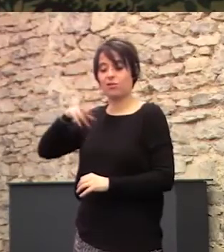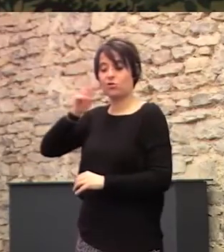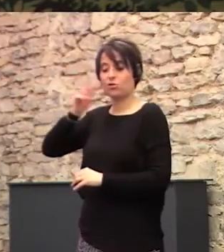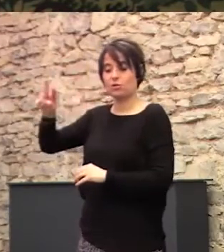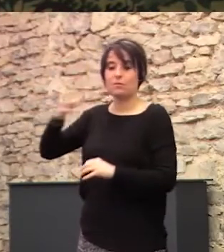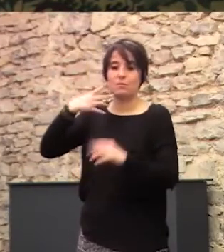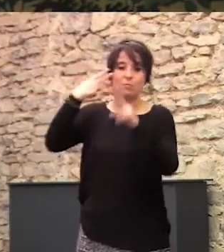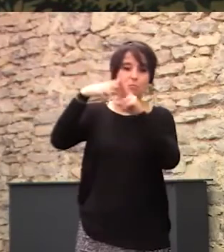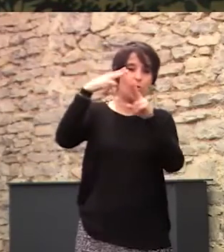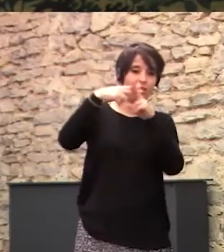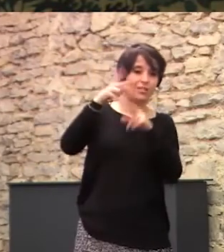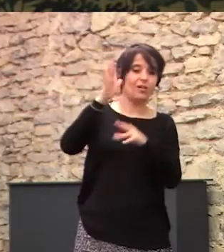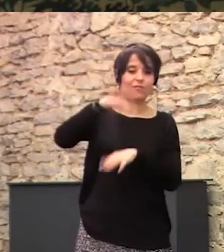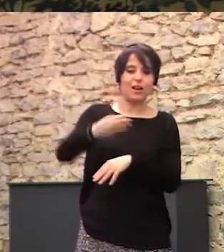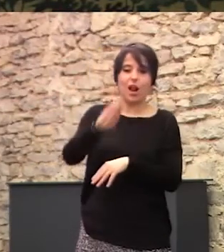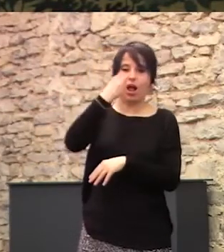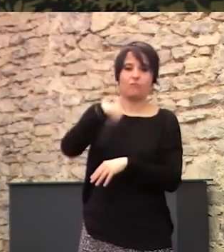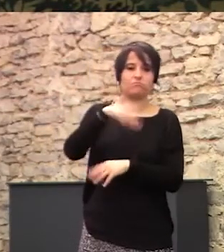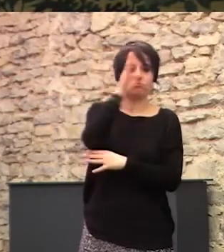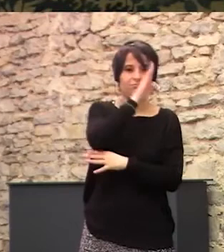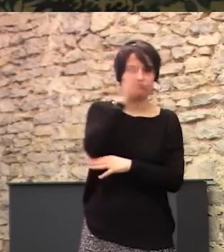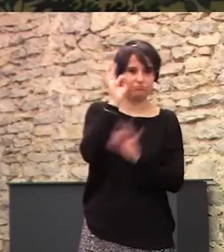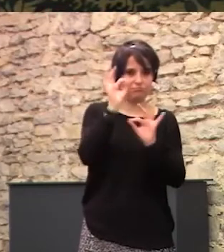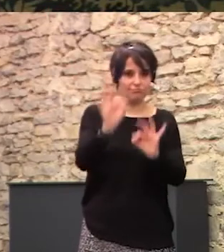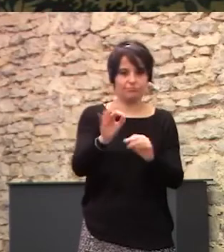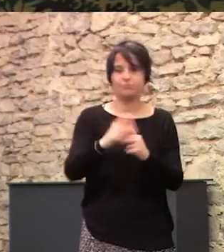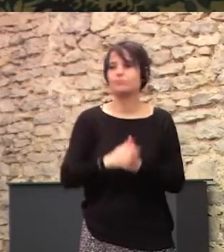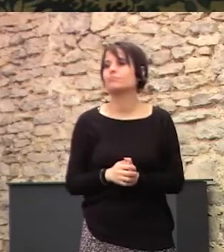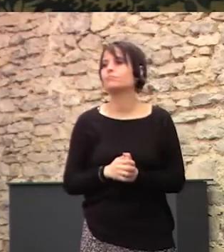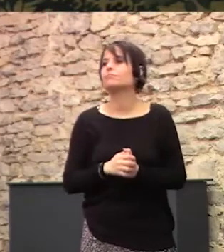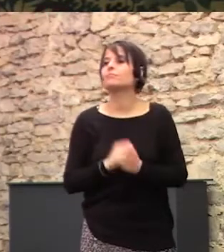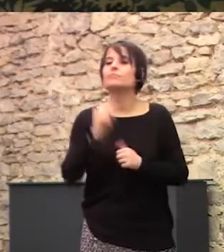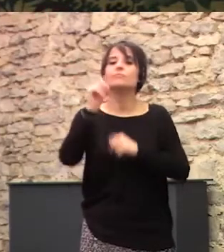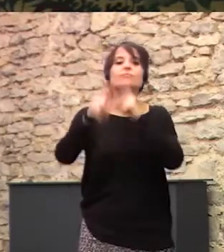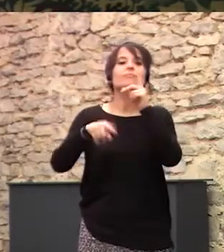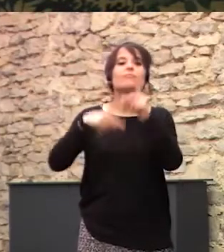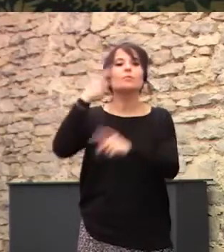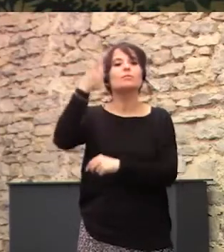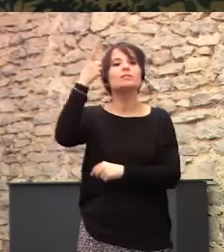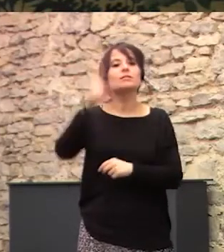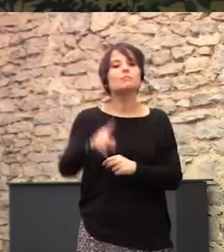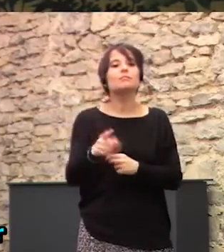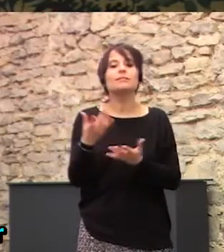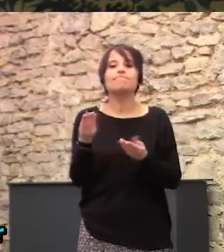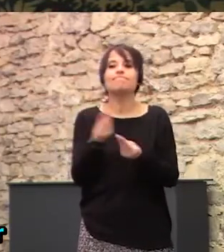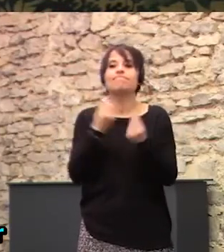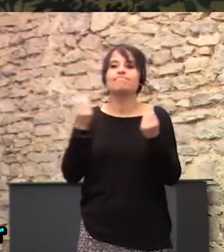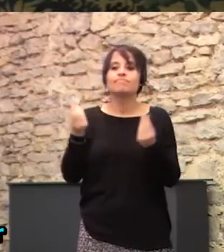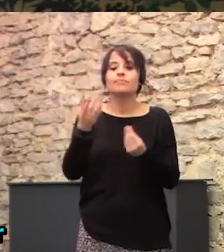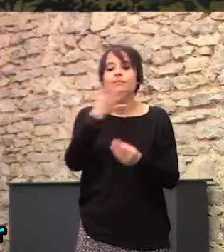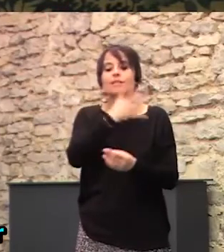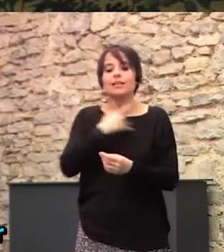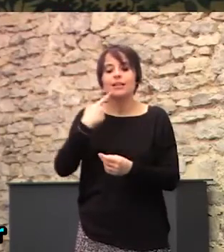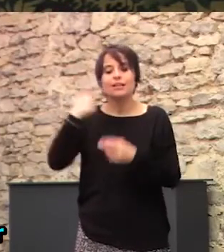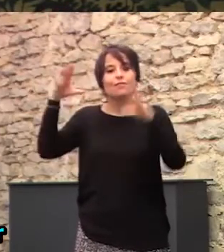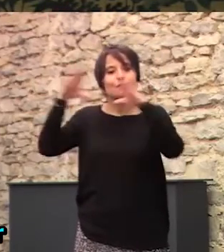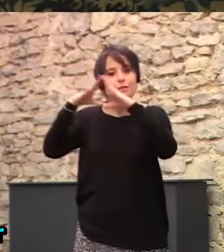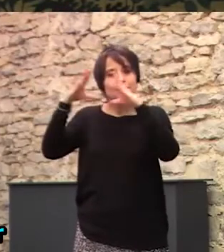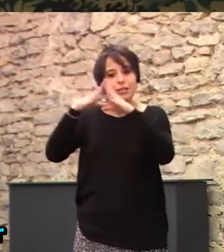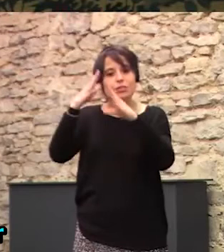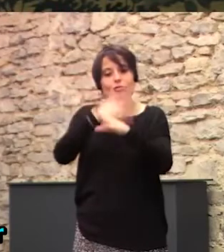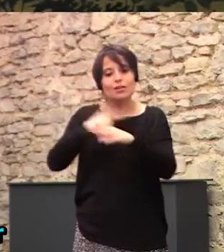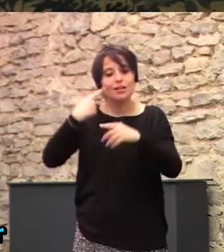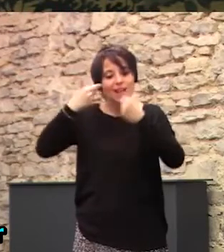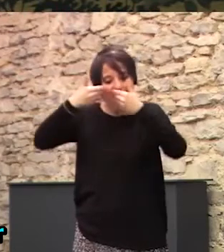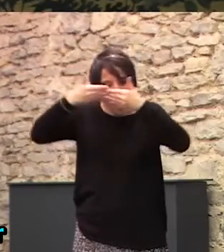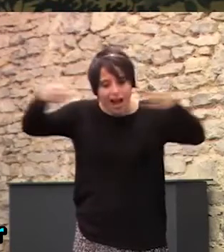esferas político-mediáticas. Y luego tiene también este desafío de ubicarse en una óptica más amplia